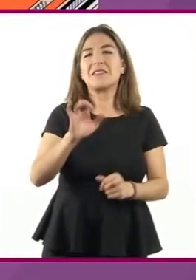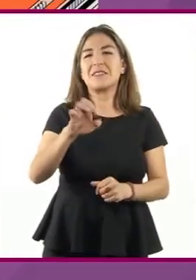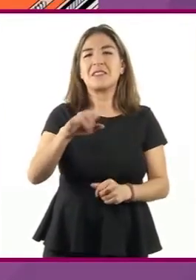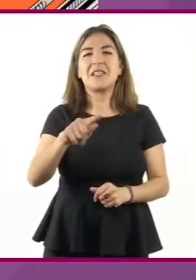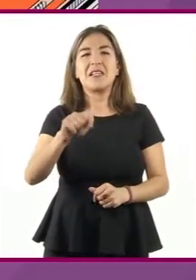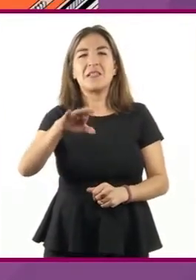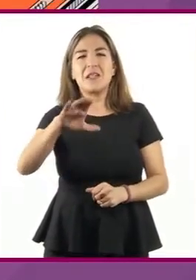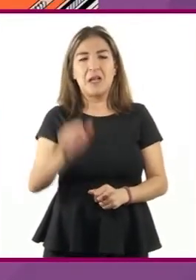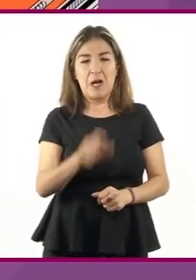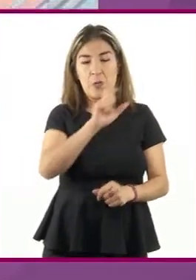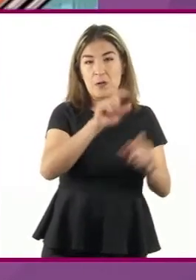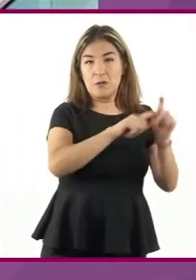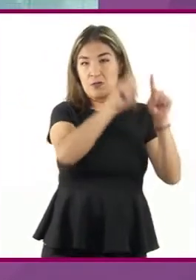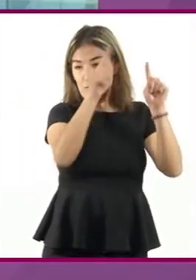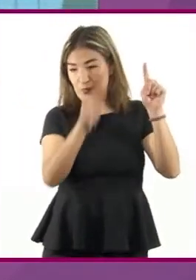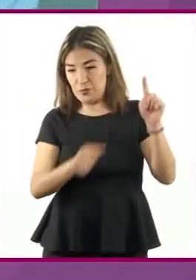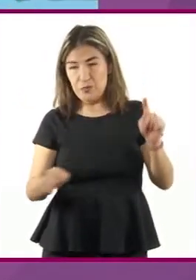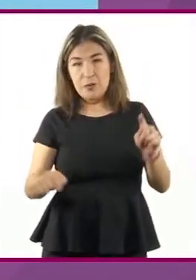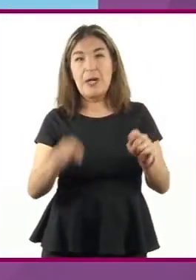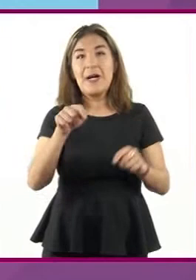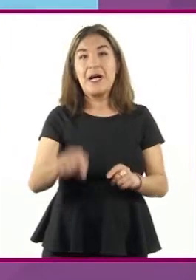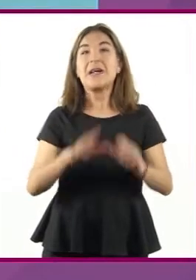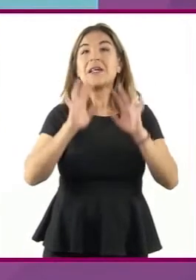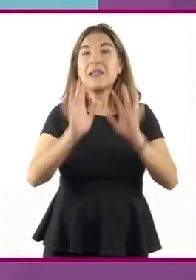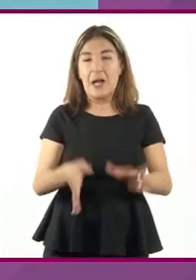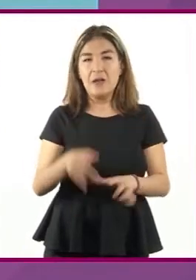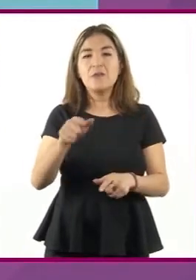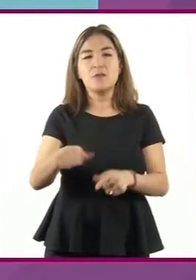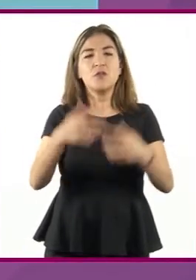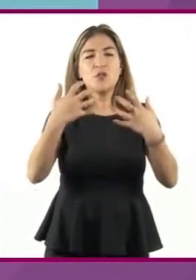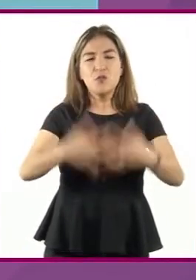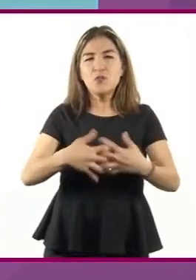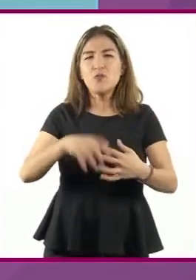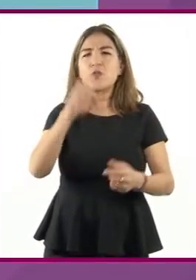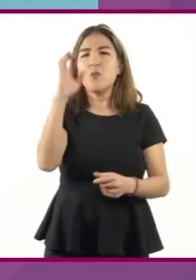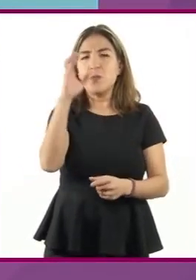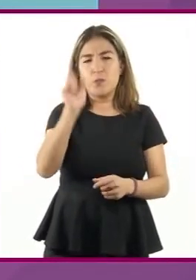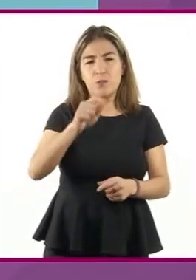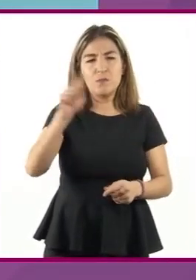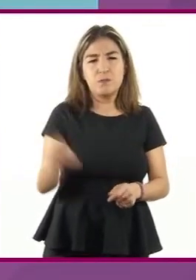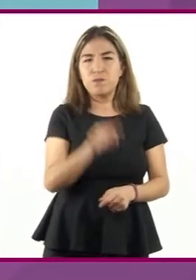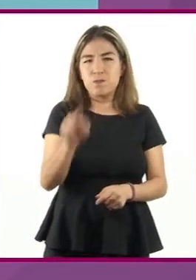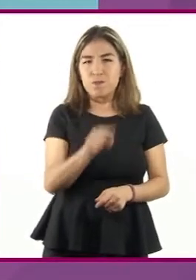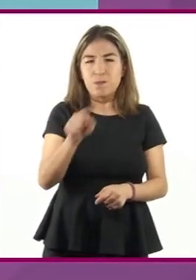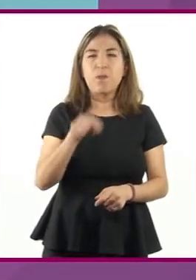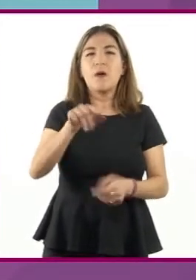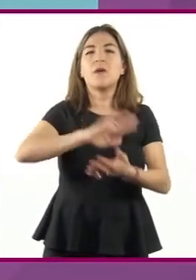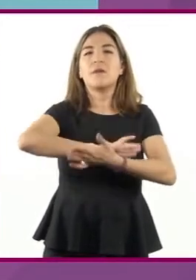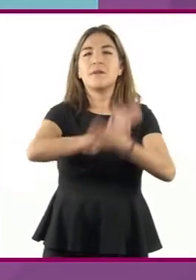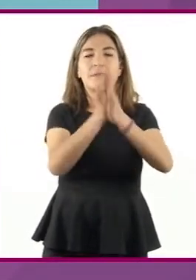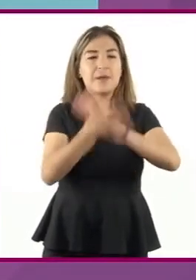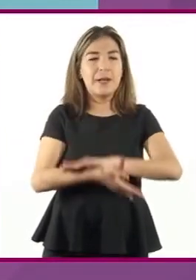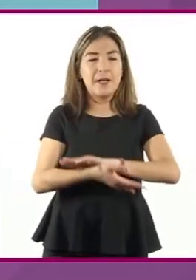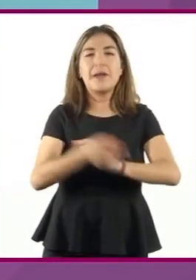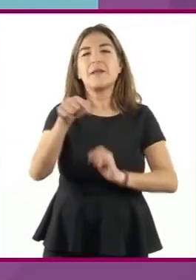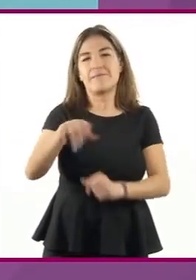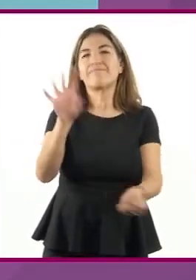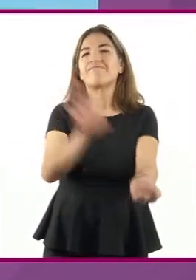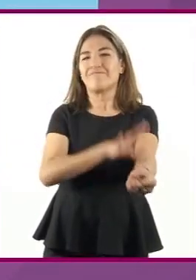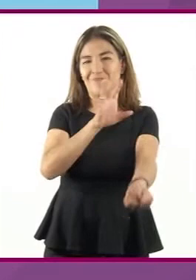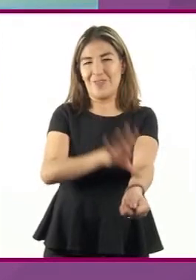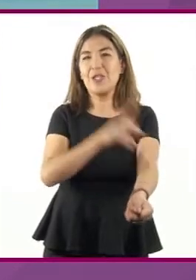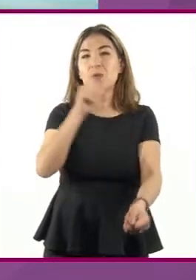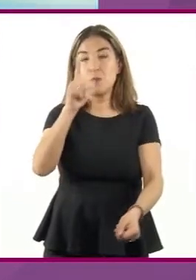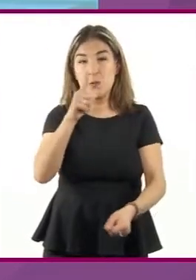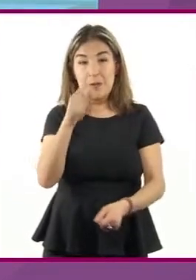cinética. Una vez que llega a la turbina, un generador eléctrico transforma la energía cinética en energía eléctrica,